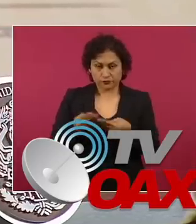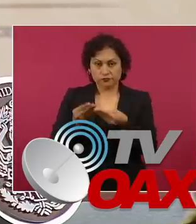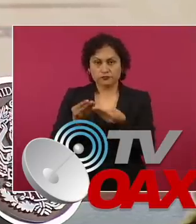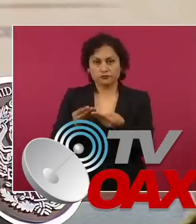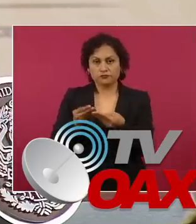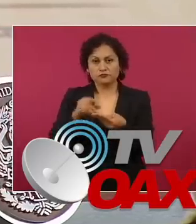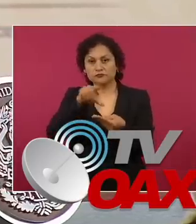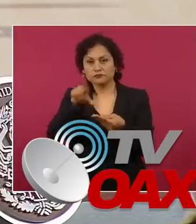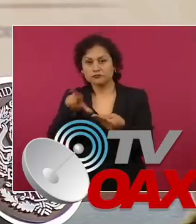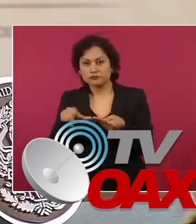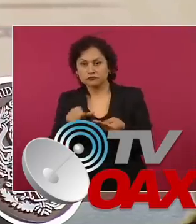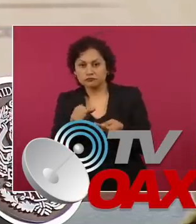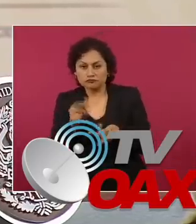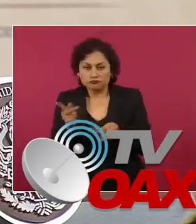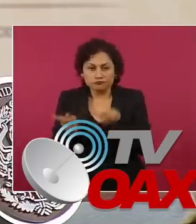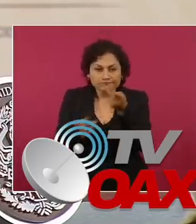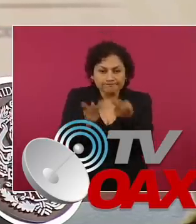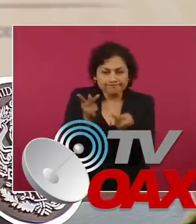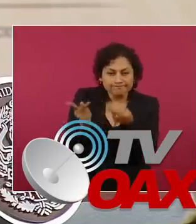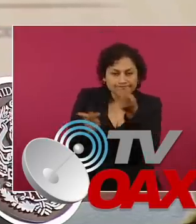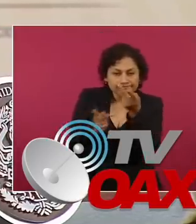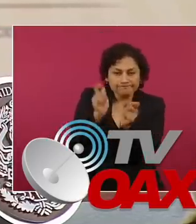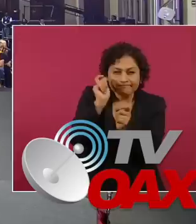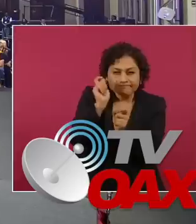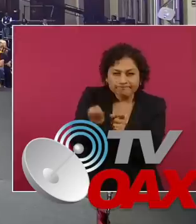para ver si tenían más elementos y no.